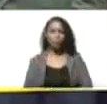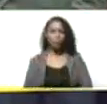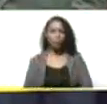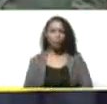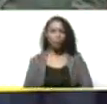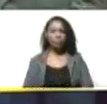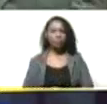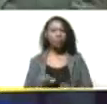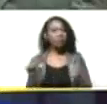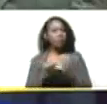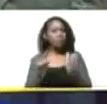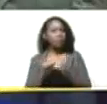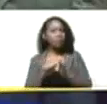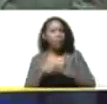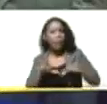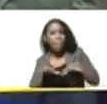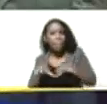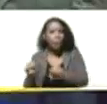donde el capitalismo